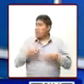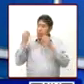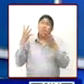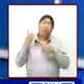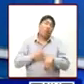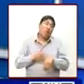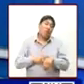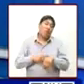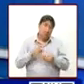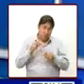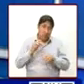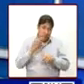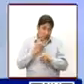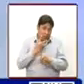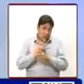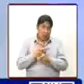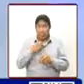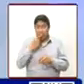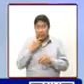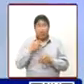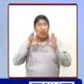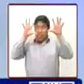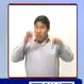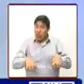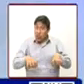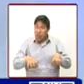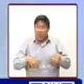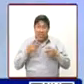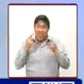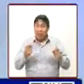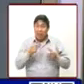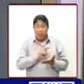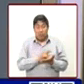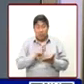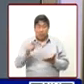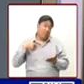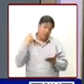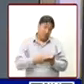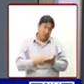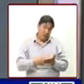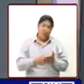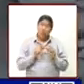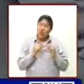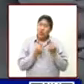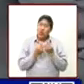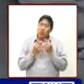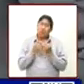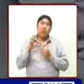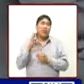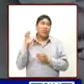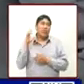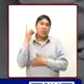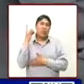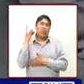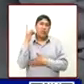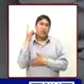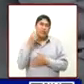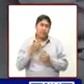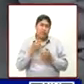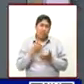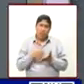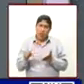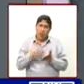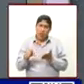tiempo. Y tomando las previsiones del caso, hay que decir, y creo que se va en un vuelo charter, además con hinchas de por medio, 600 bolivianos. Era el